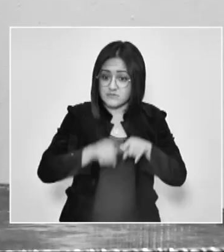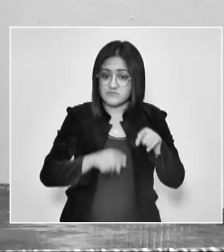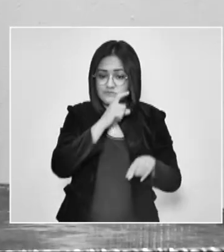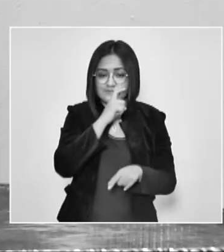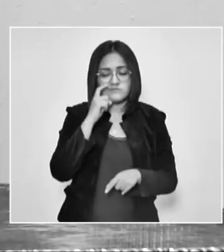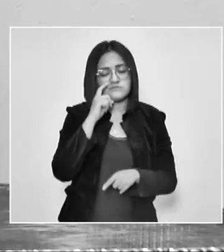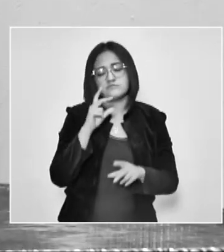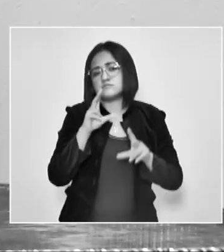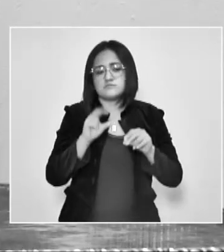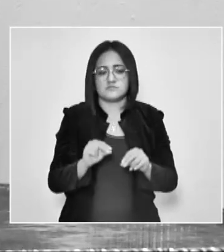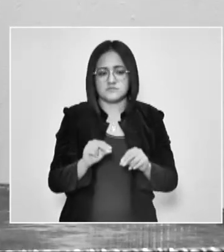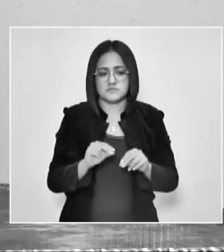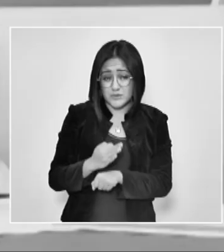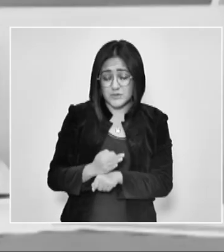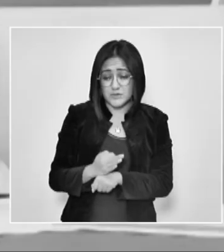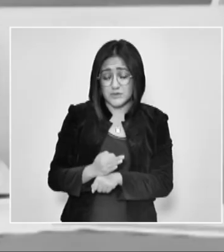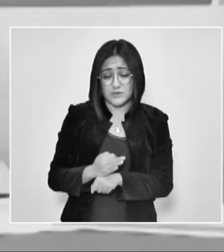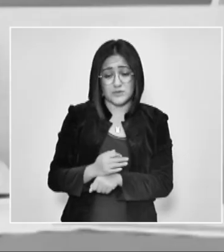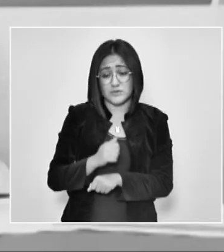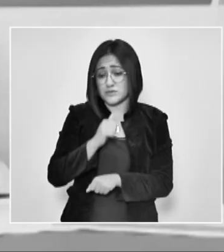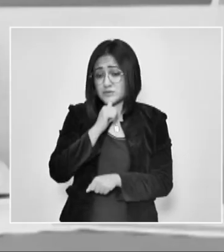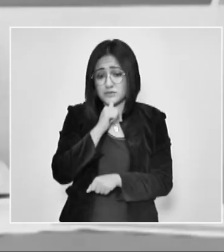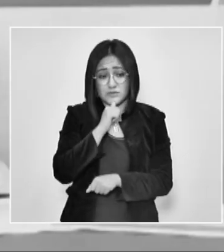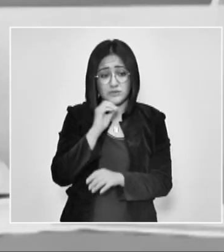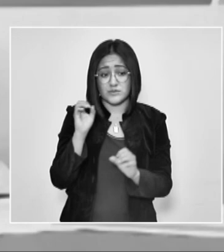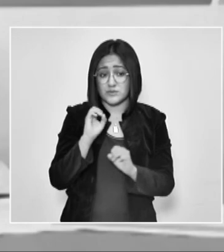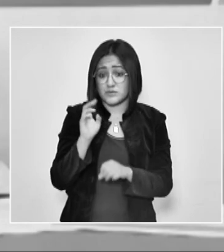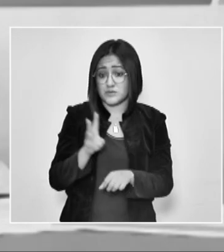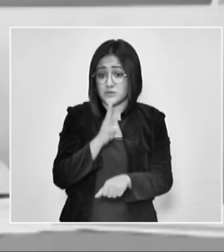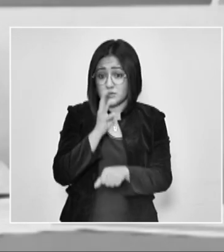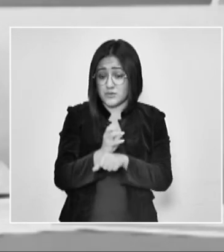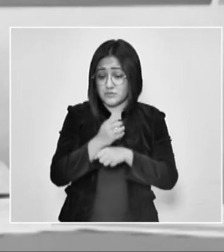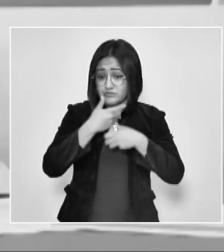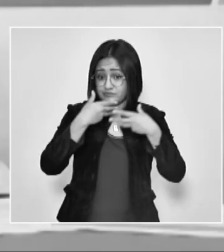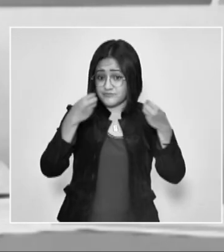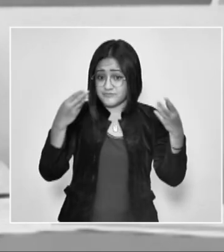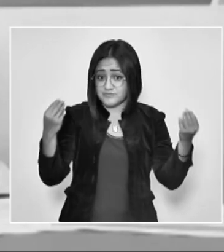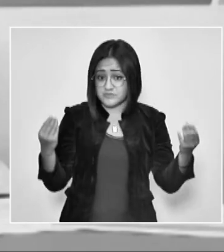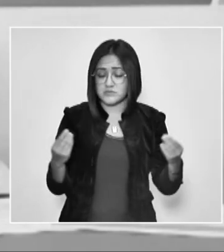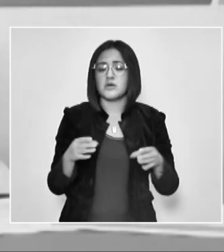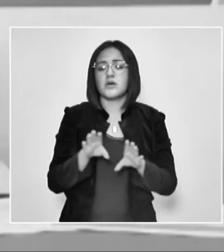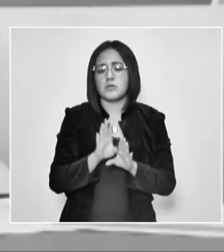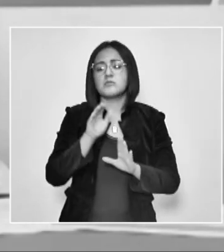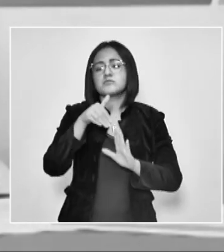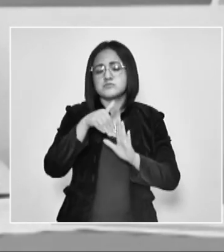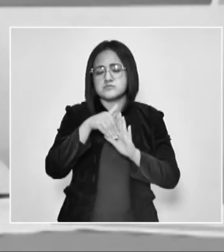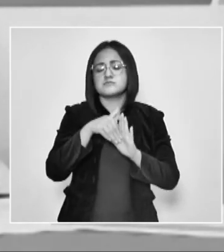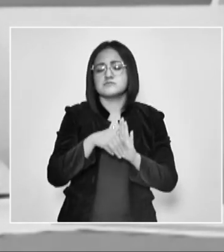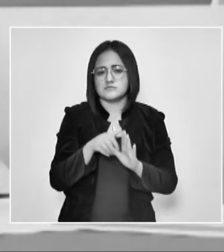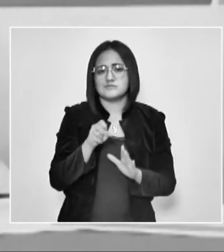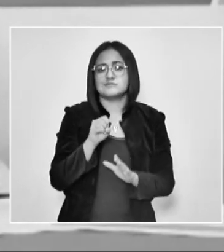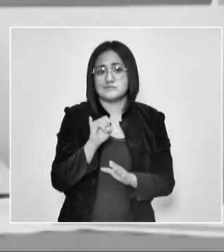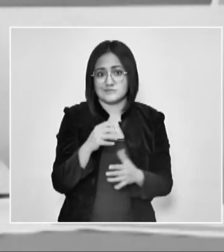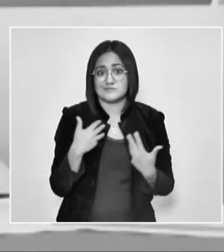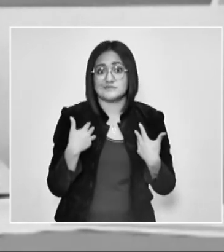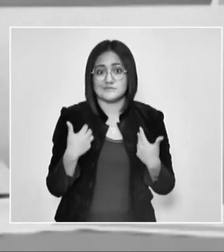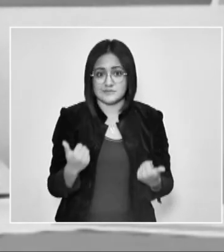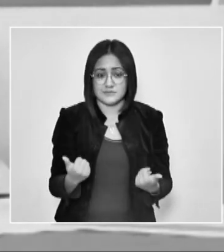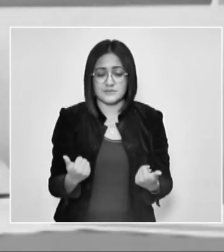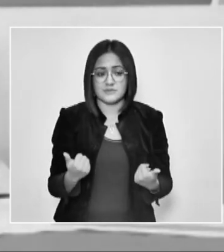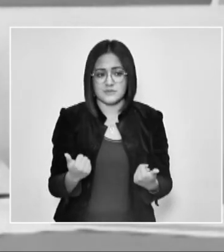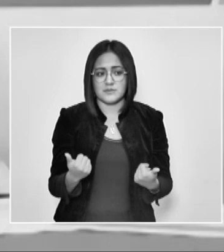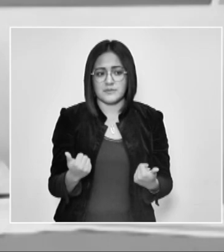importante seguir utilizando el cubrebocas. Es más fácil tolerarlo por algunas horas que estar intubado y